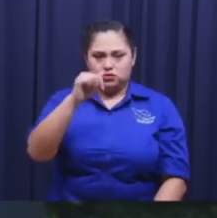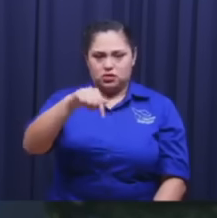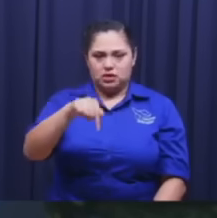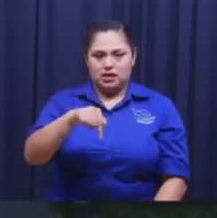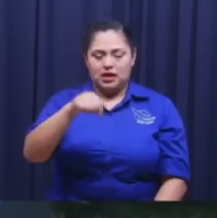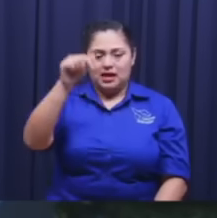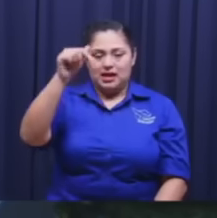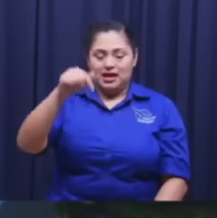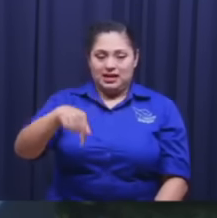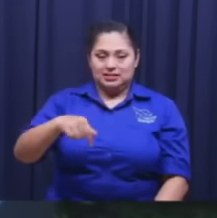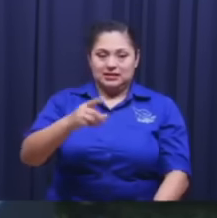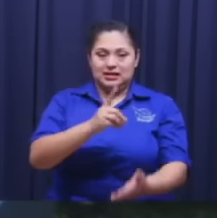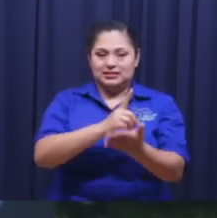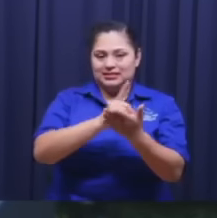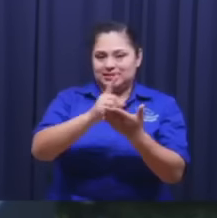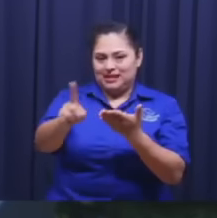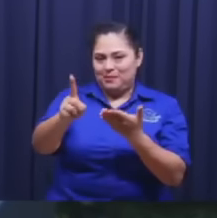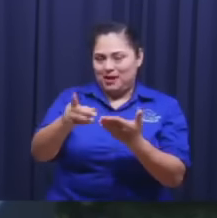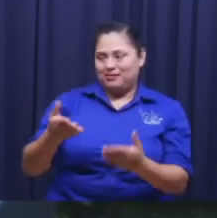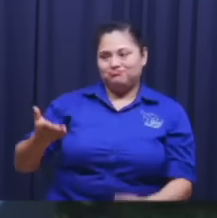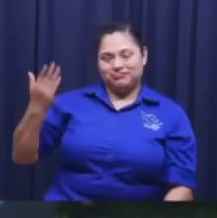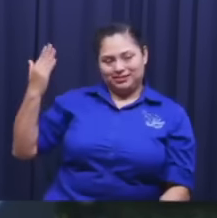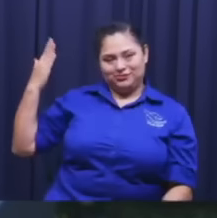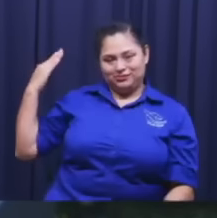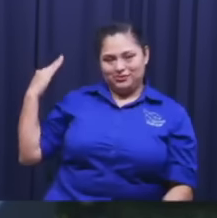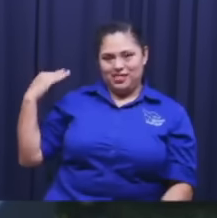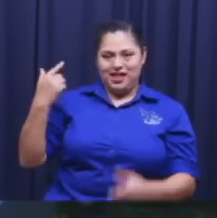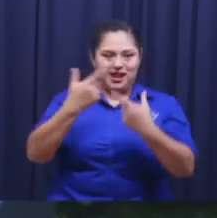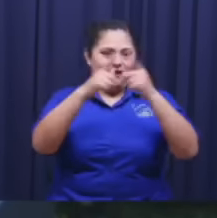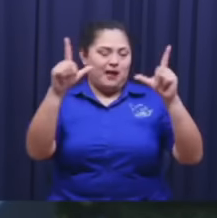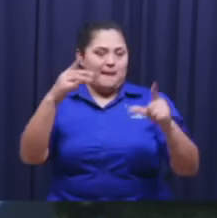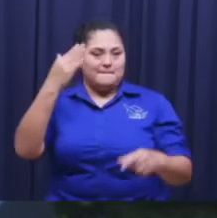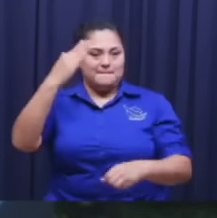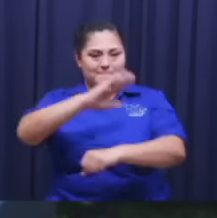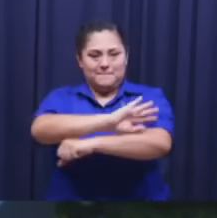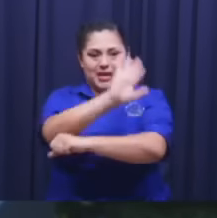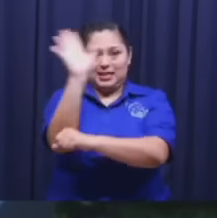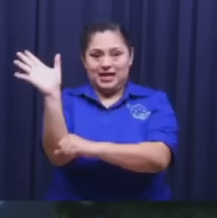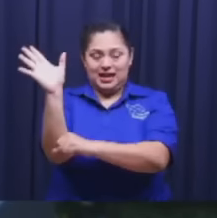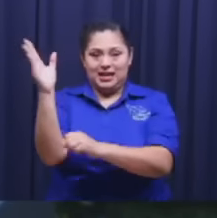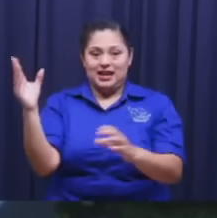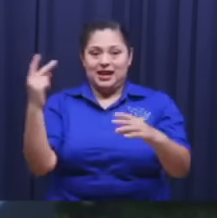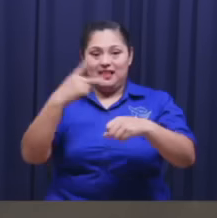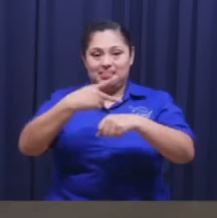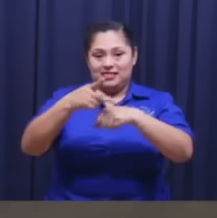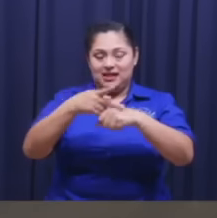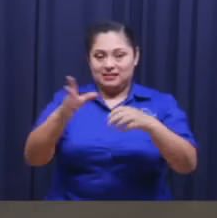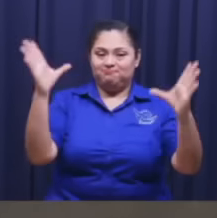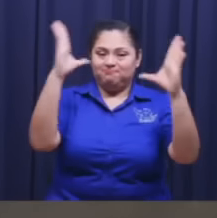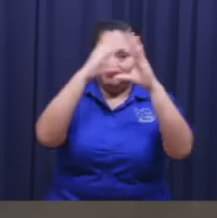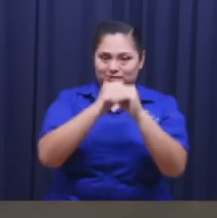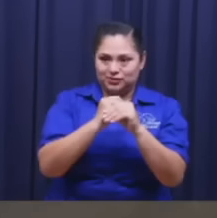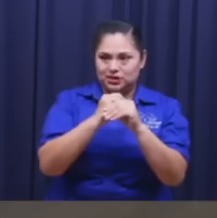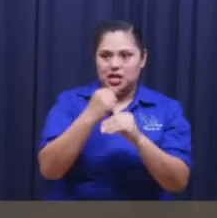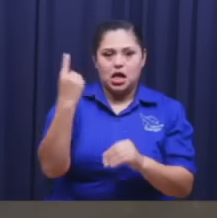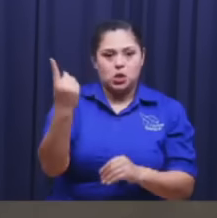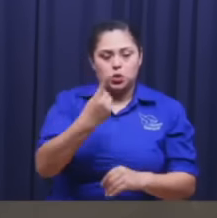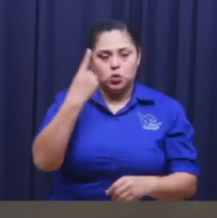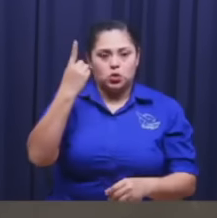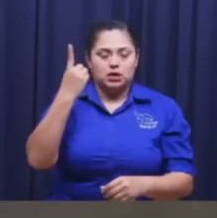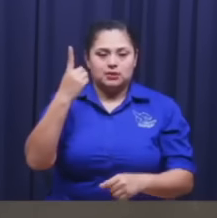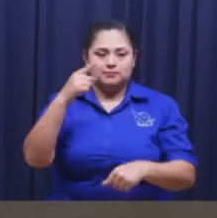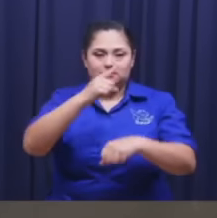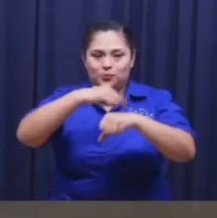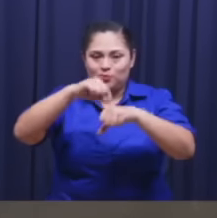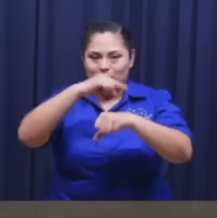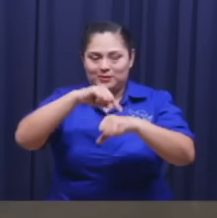en esta semana maravillosa, en la mañana, en la tarde, en la noche, en todas horas boqueábamos,